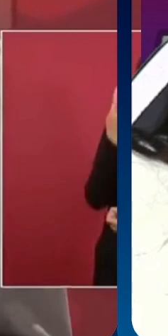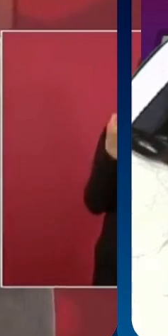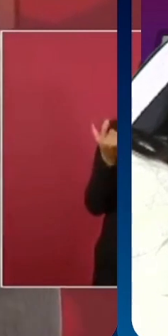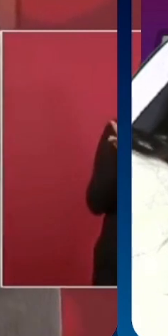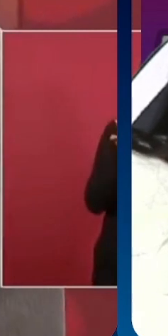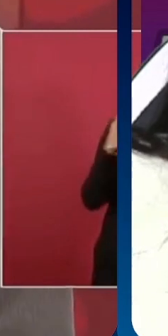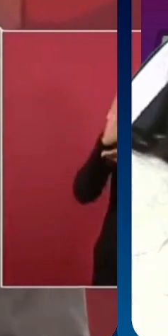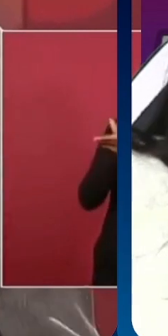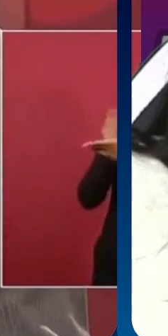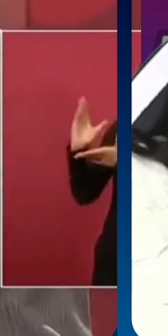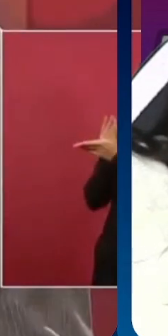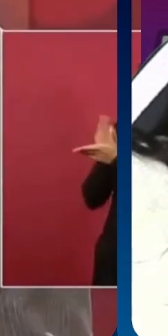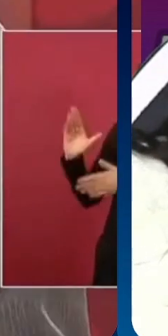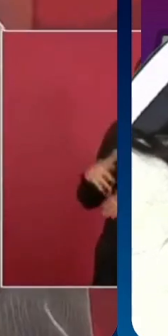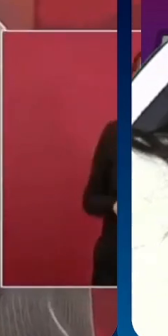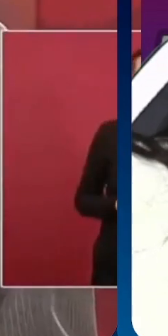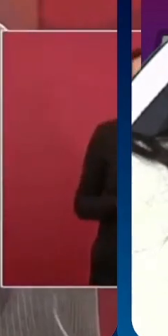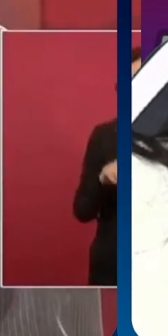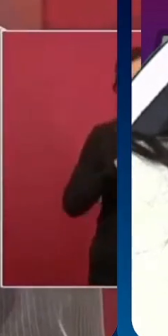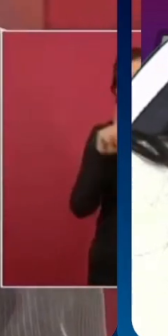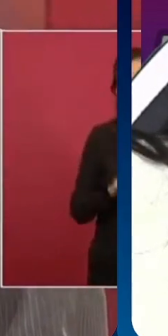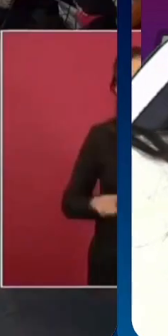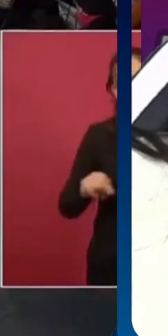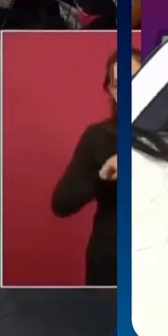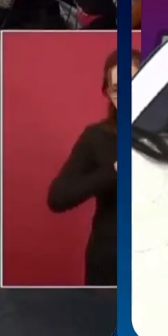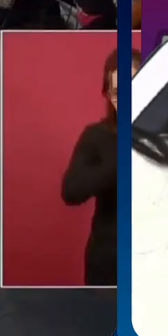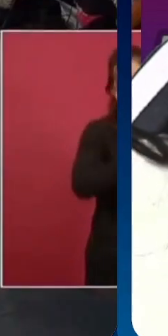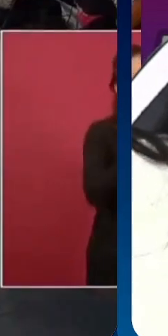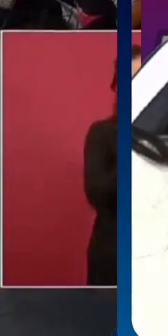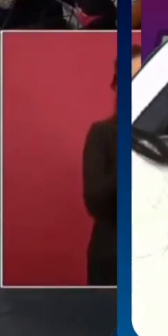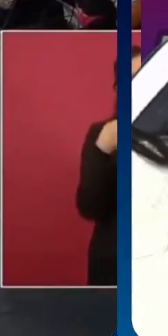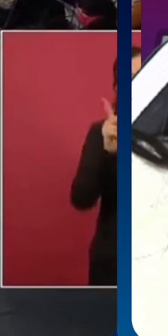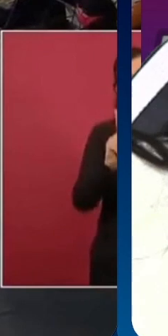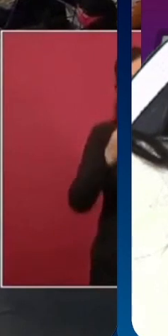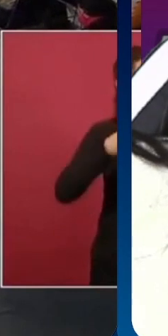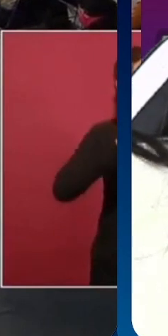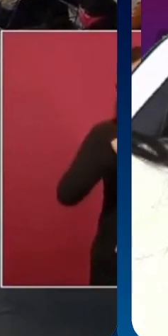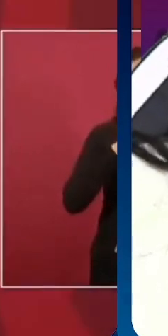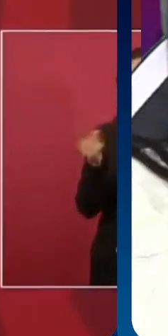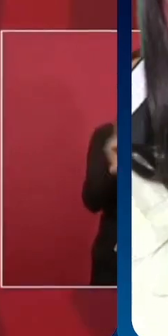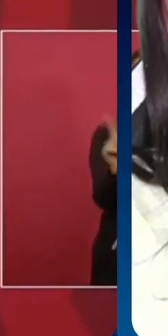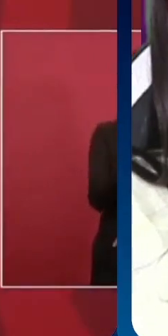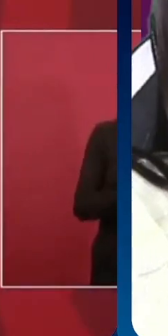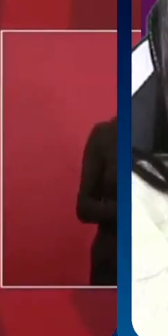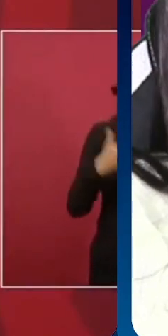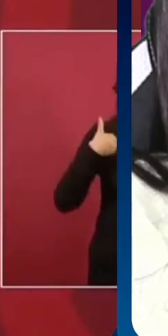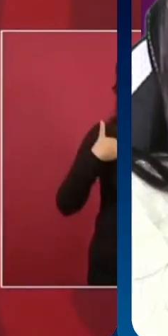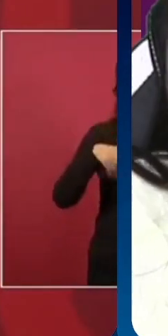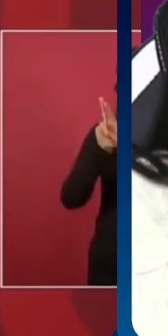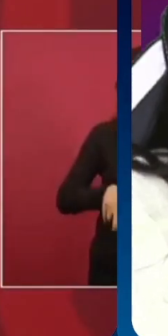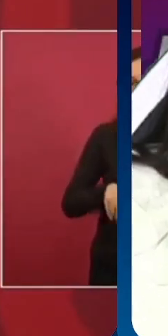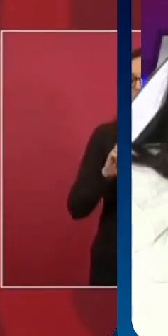del día de ayer del presidente Andrés Manuel, donde bueno, pues le lee la cartilla a Estados Unidos que en dado caso de no hacer